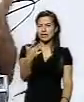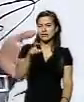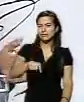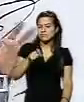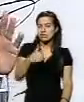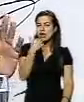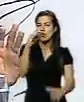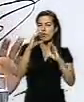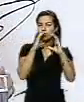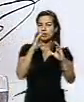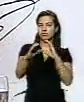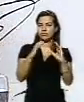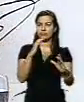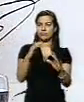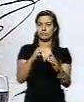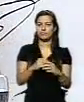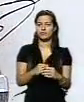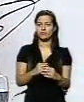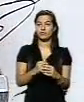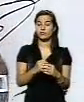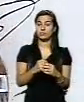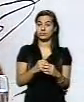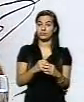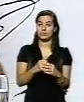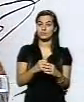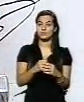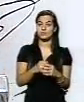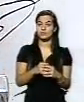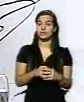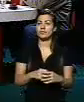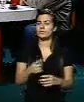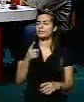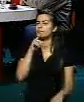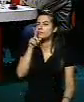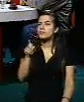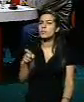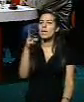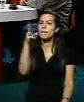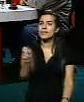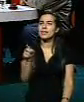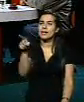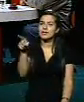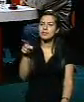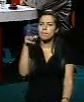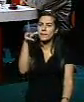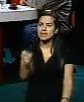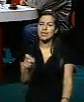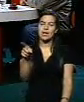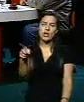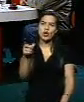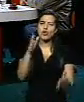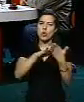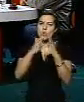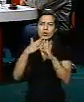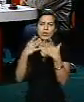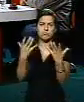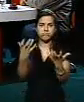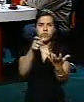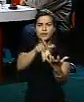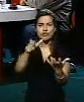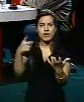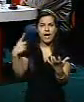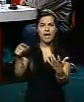tumbar la hegemonía comunicacional que se nos ha venido implantando desde hace muchos años. Petare es una de las comunidades más pobladas del